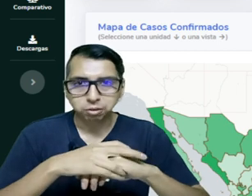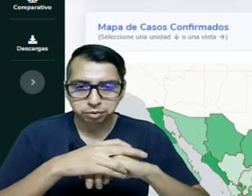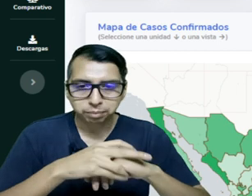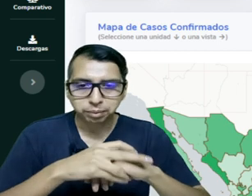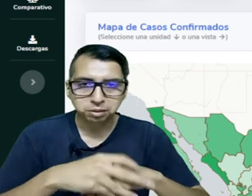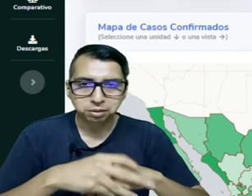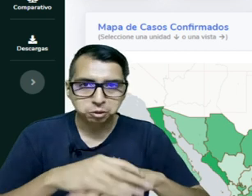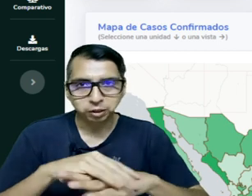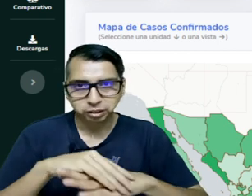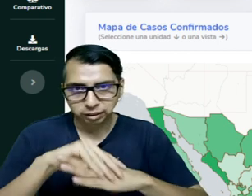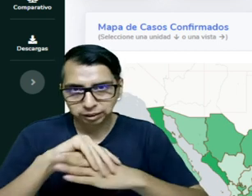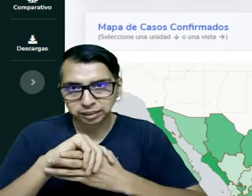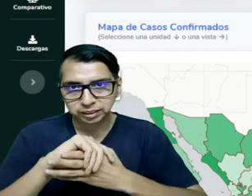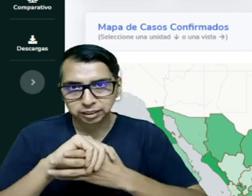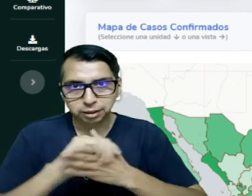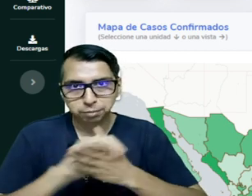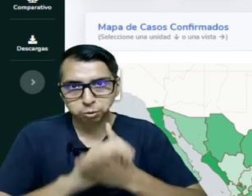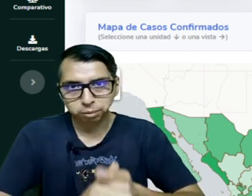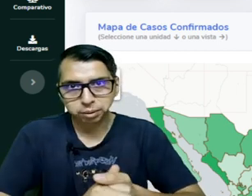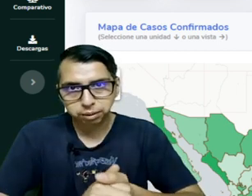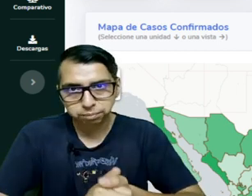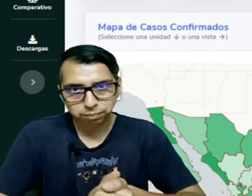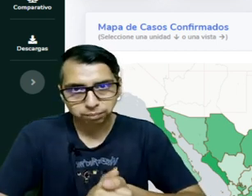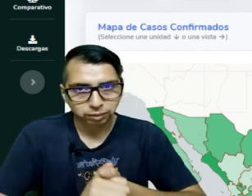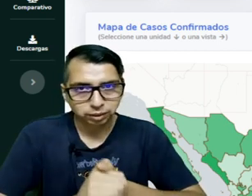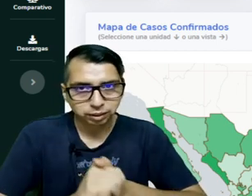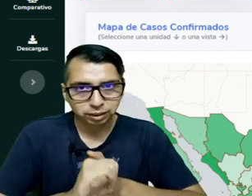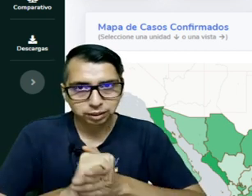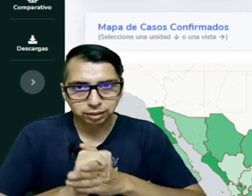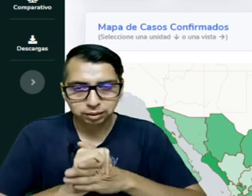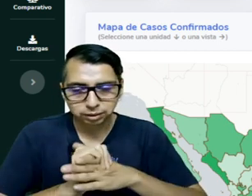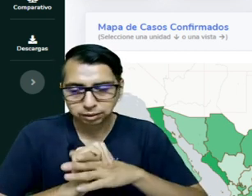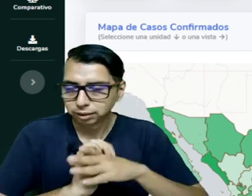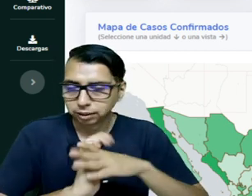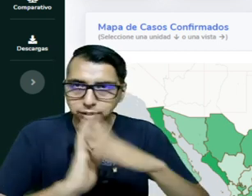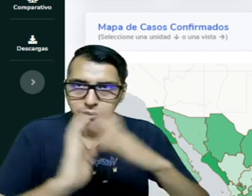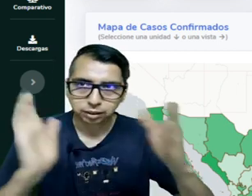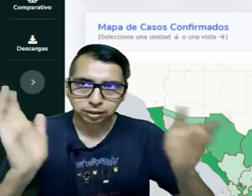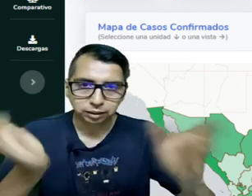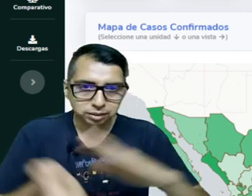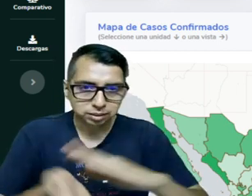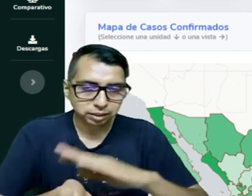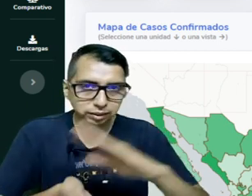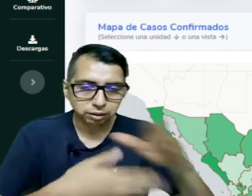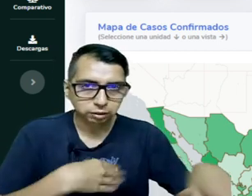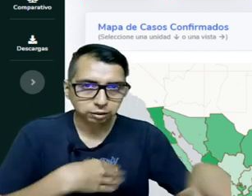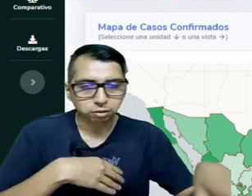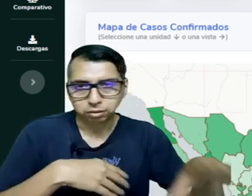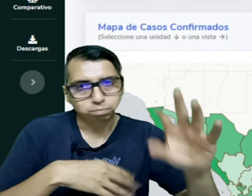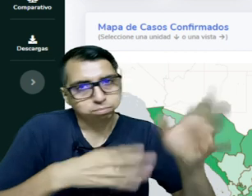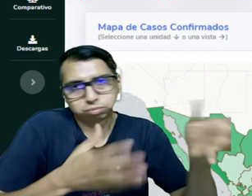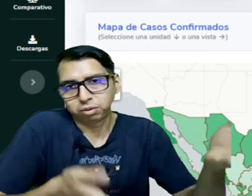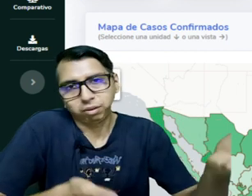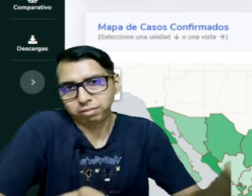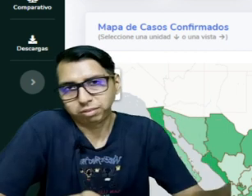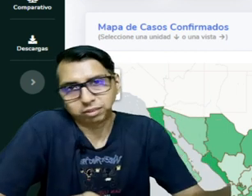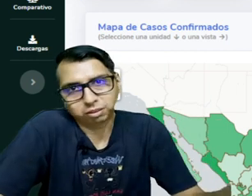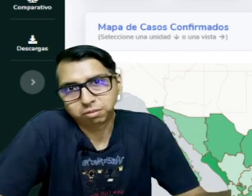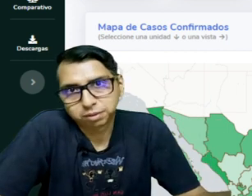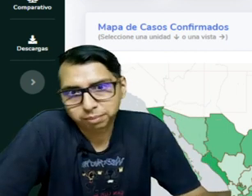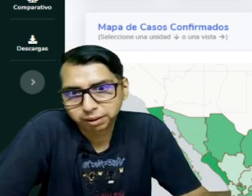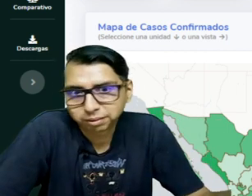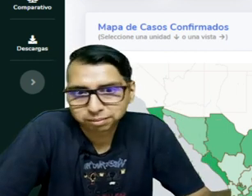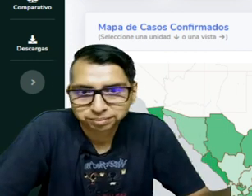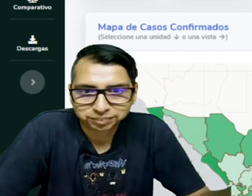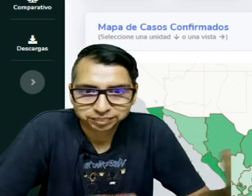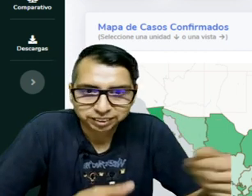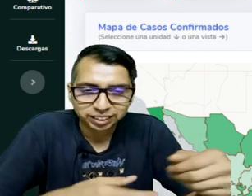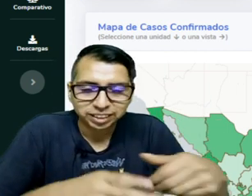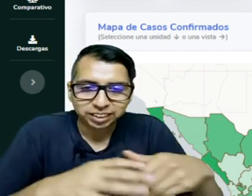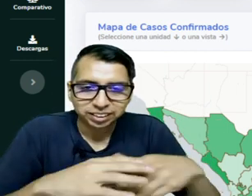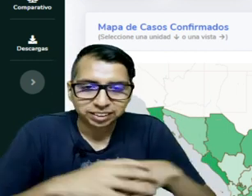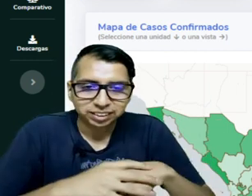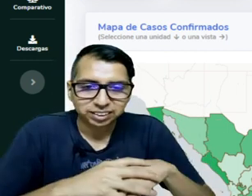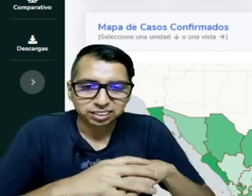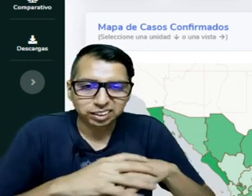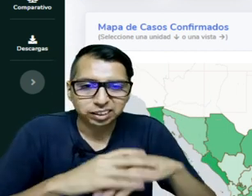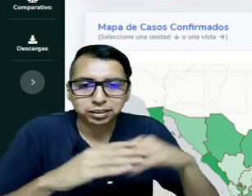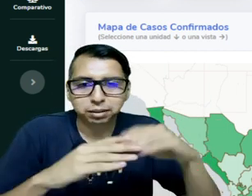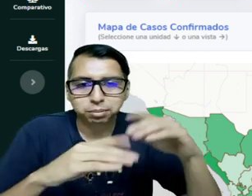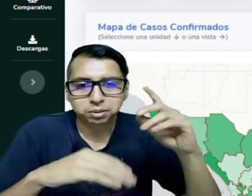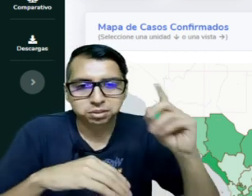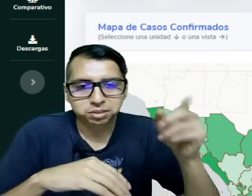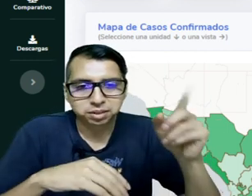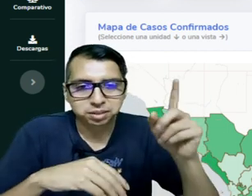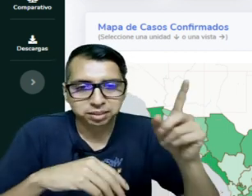recuerden confirmados cuando estés en la prueba y y te descarta no tengo solo confirma no